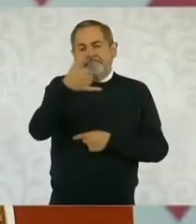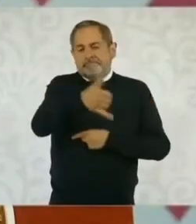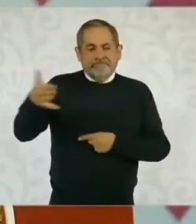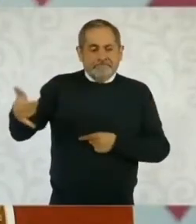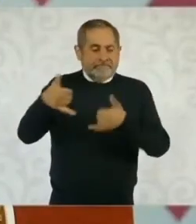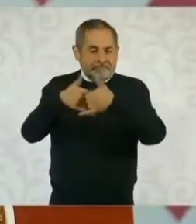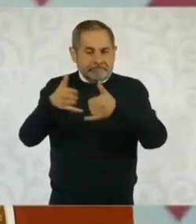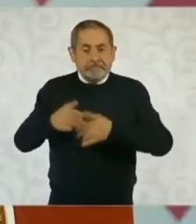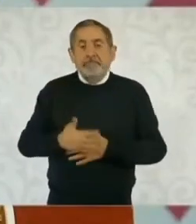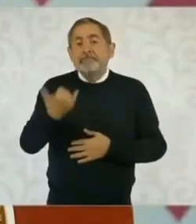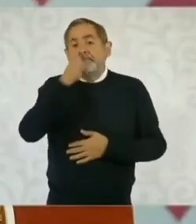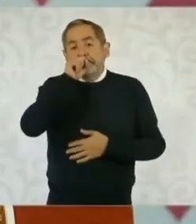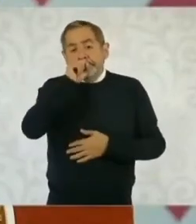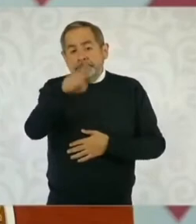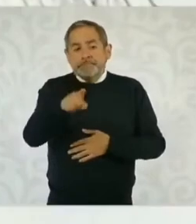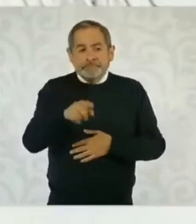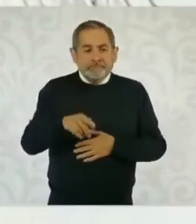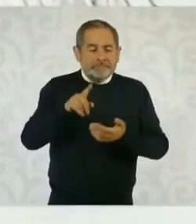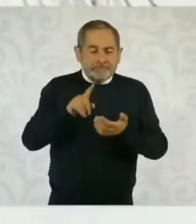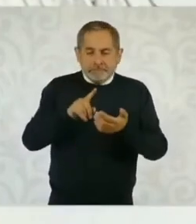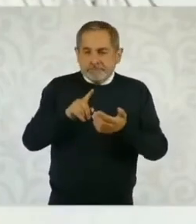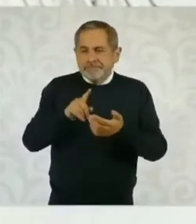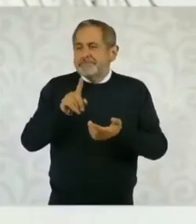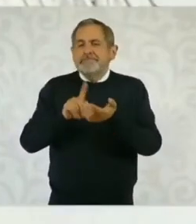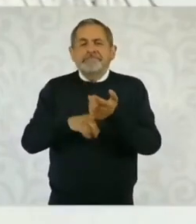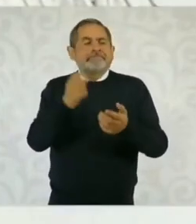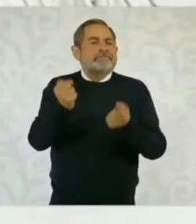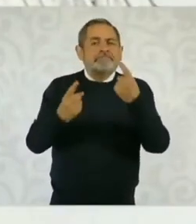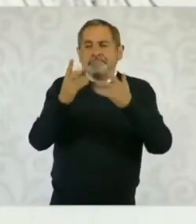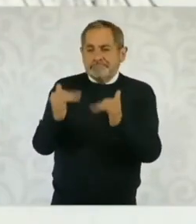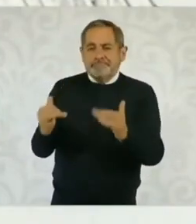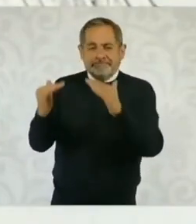sobre los juicios, sobre las casas que